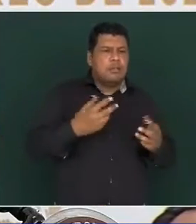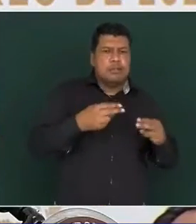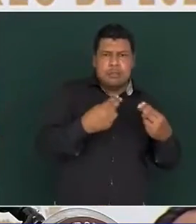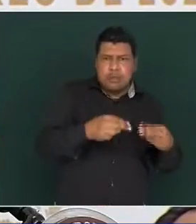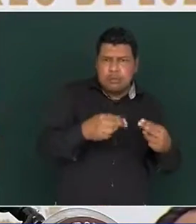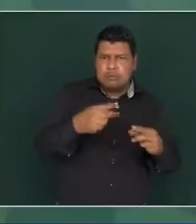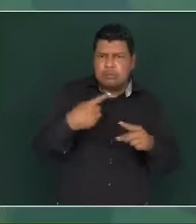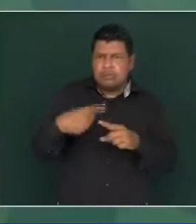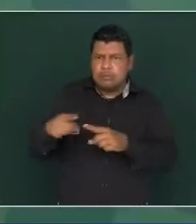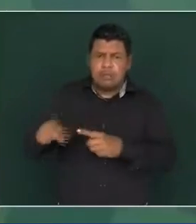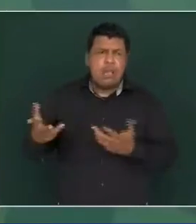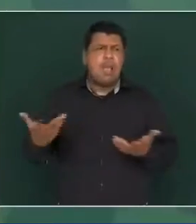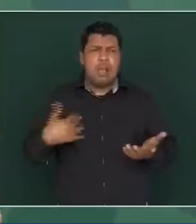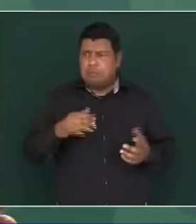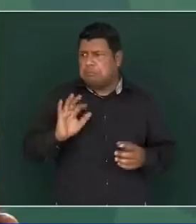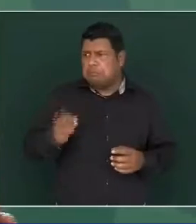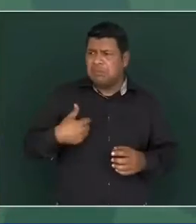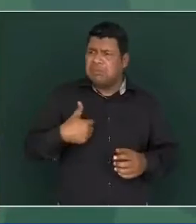que se han interesado